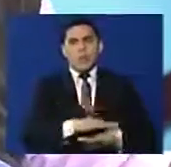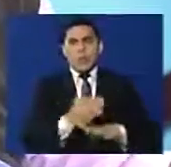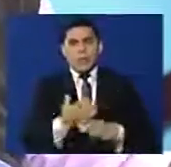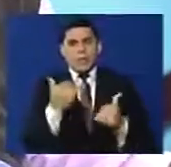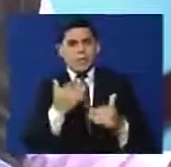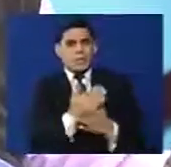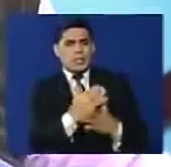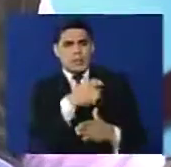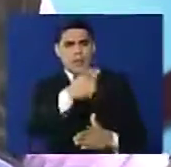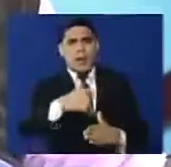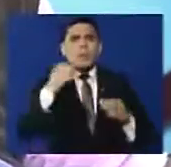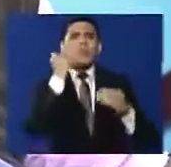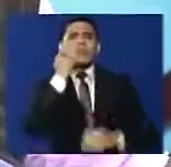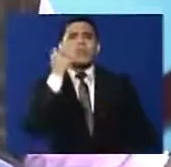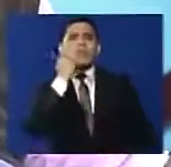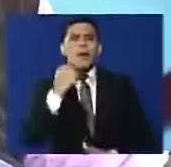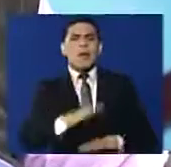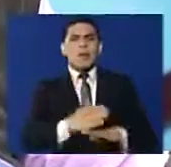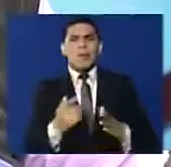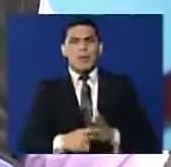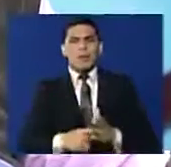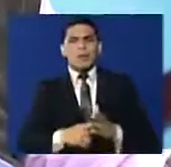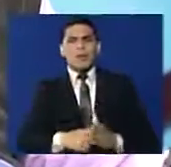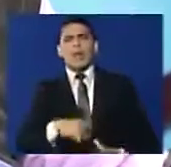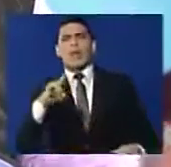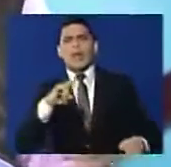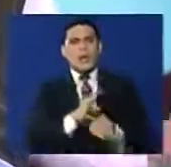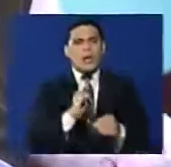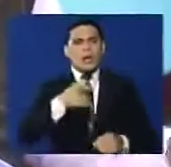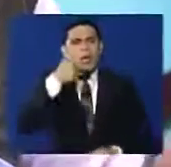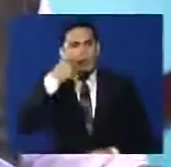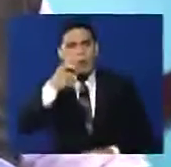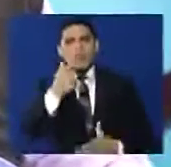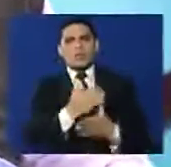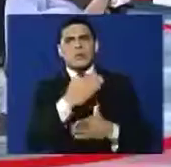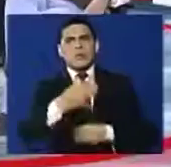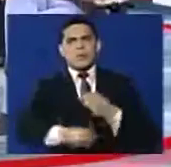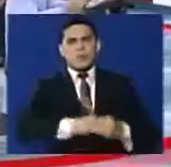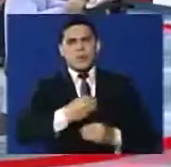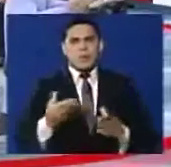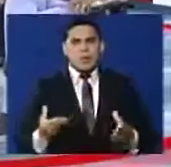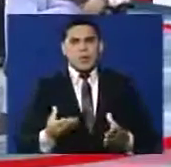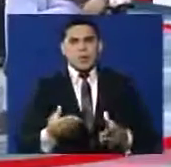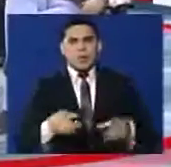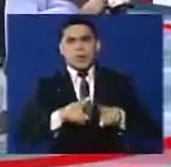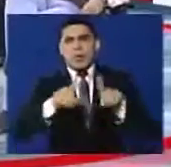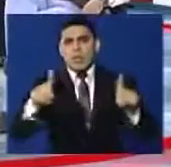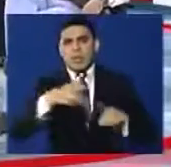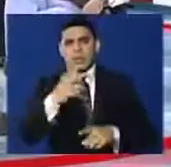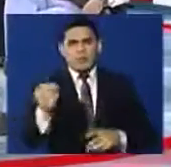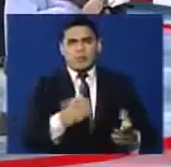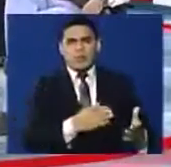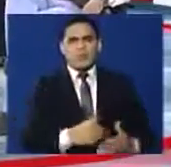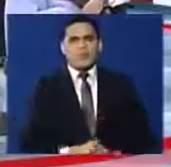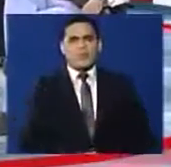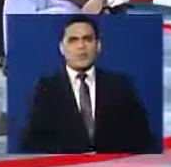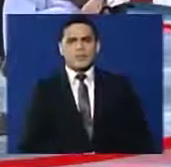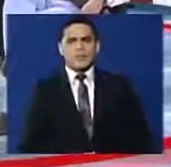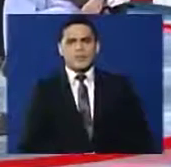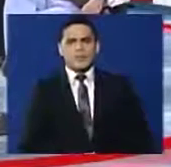básicamente protestaba por el engaño a nuestro pueblo, siempre fue lo que hizo. Ahora, y esto no ha sido diferente. ¿Tú crees que...